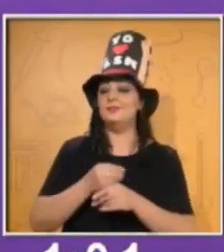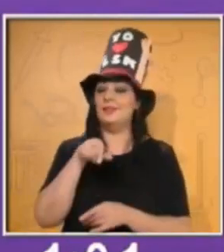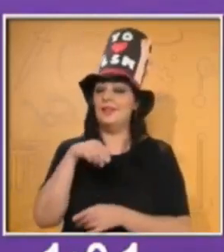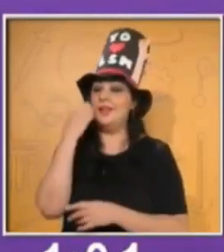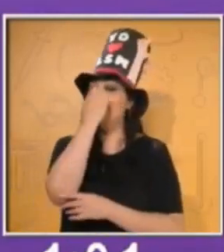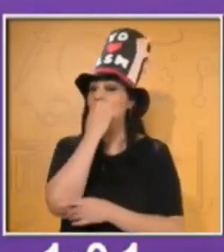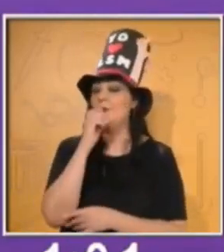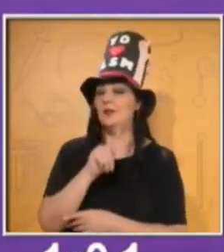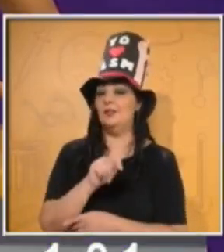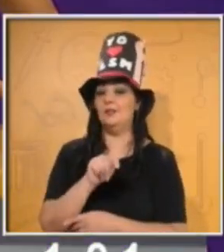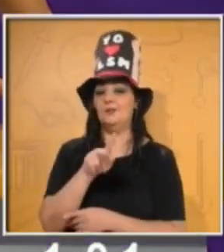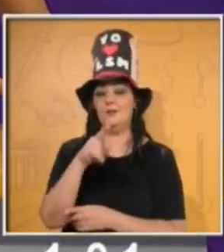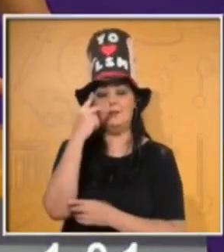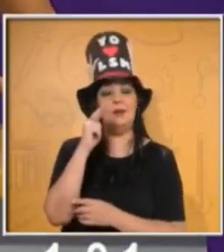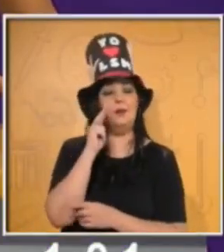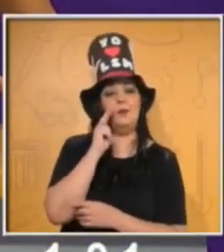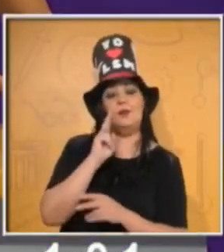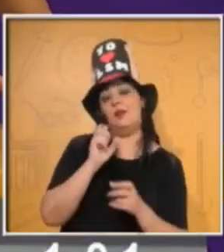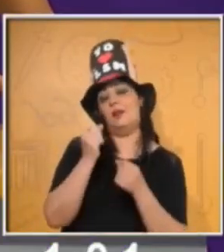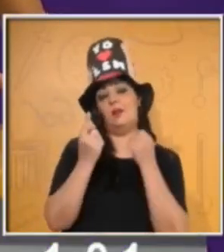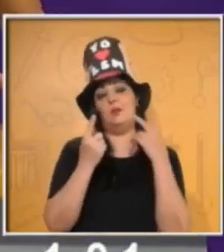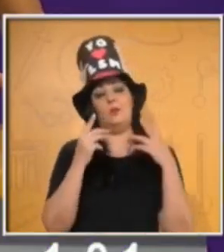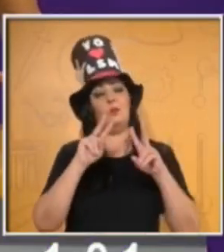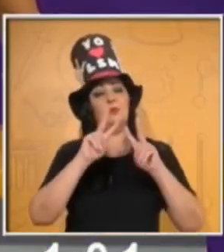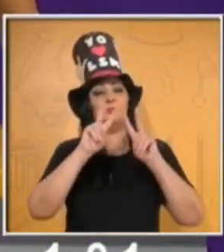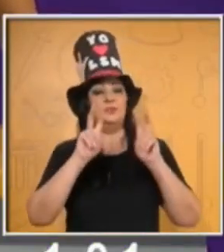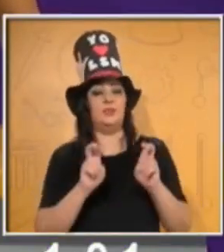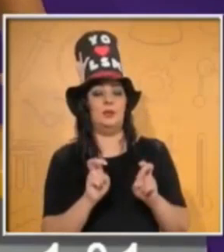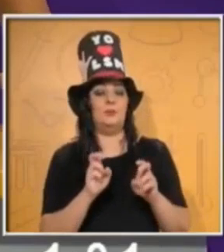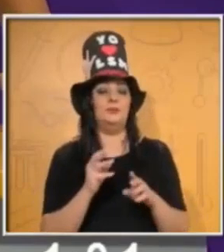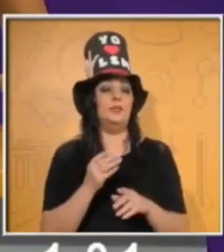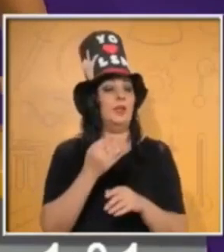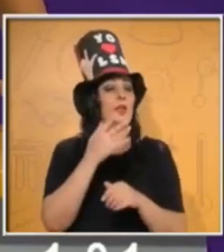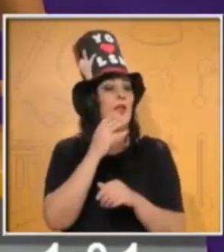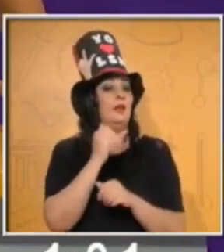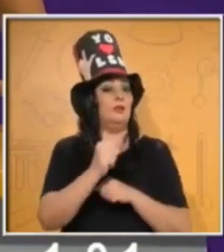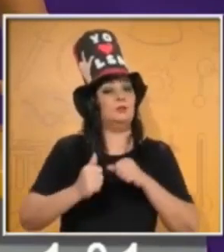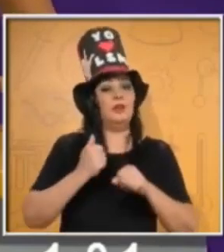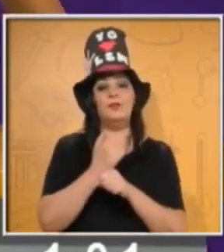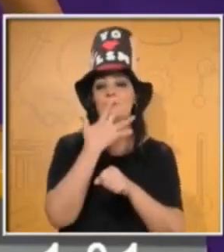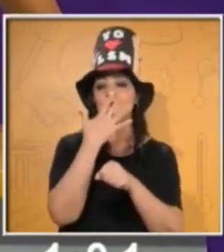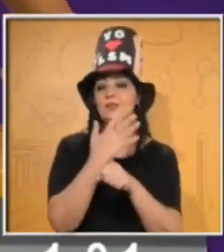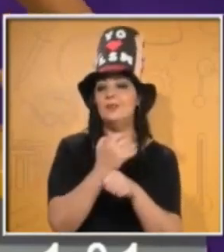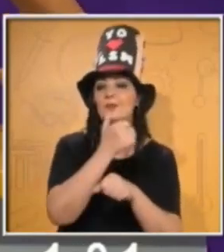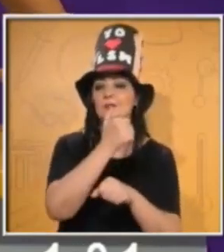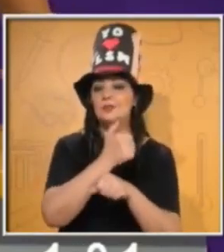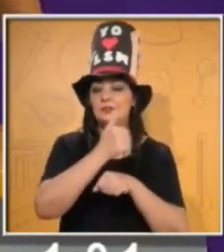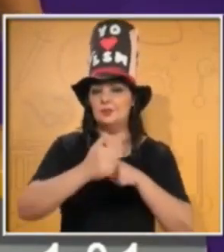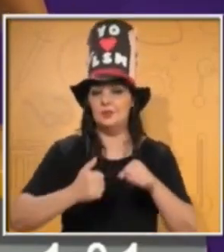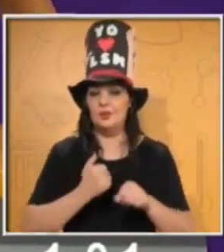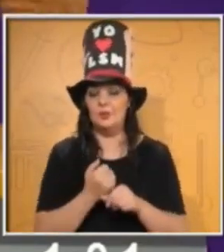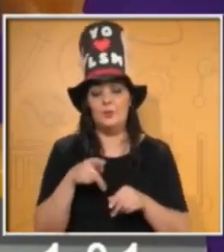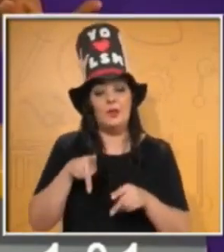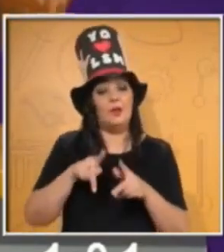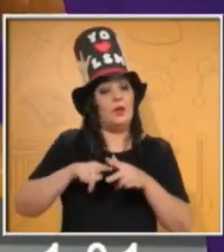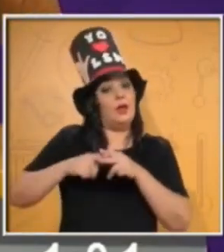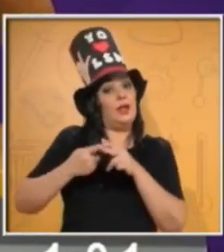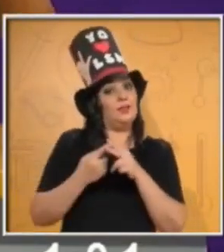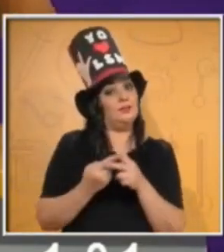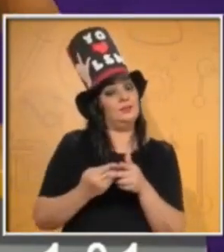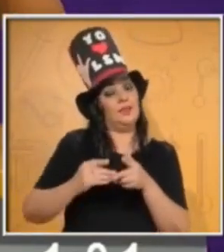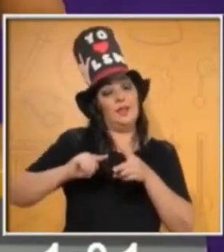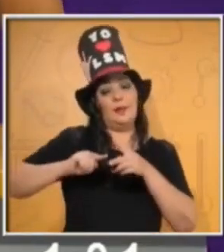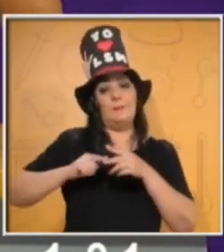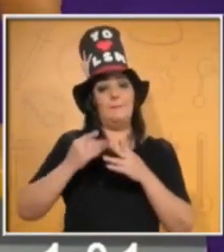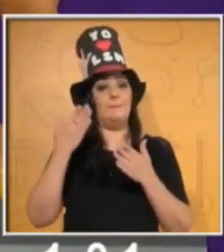TV para estar repasando algunas materias de los grados de quinto y de sexto grado. Pero bueno, antes de empezar es necesario